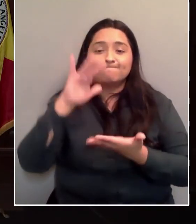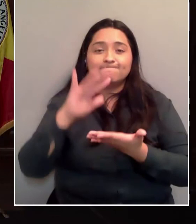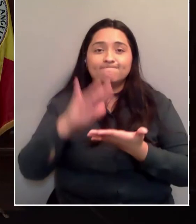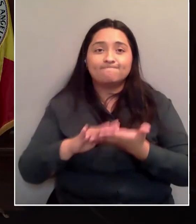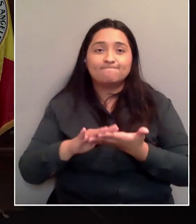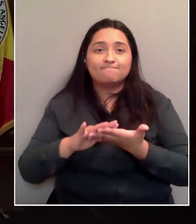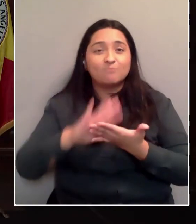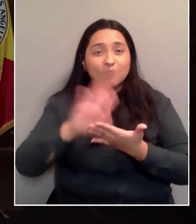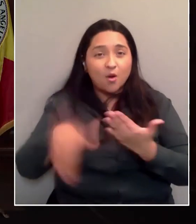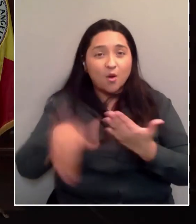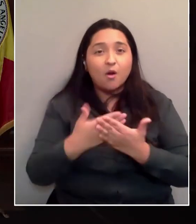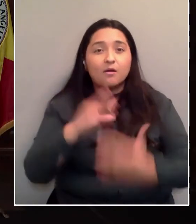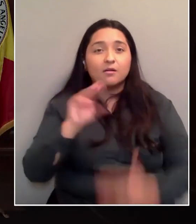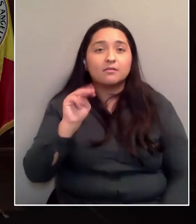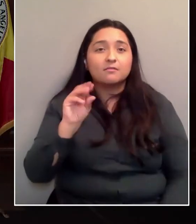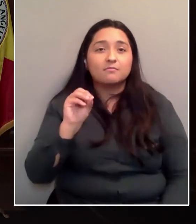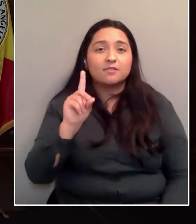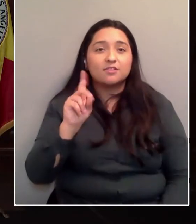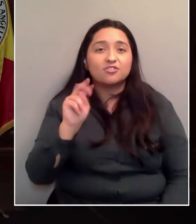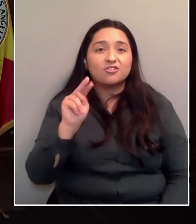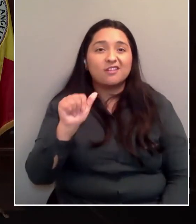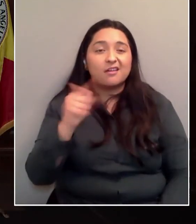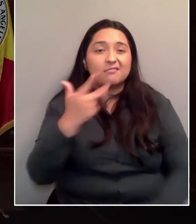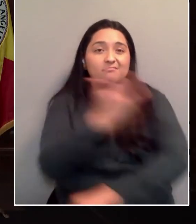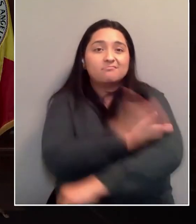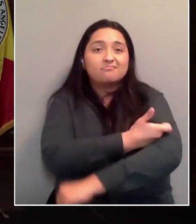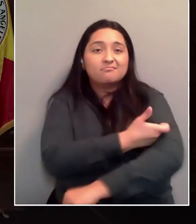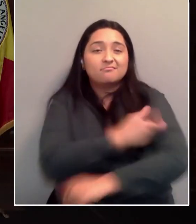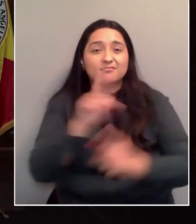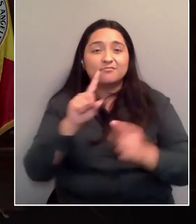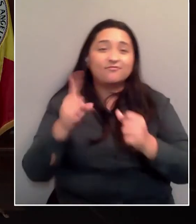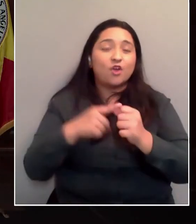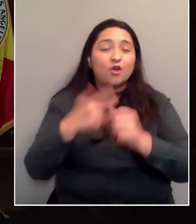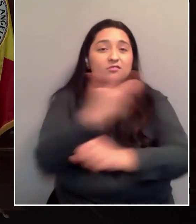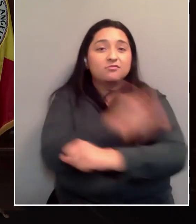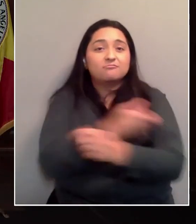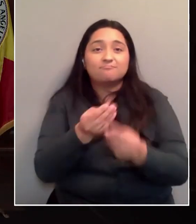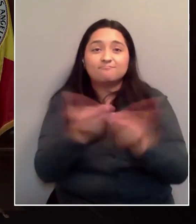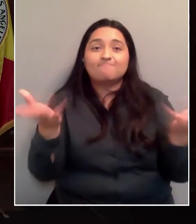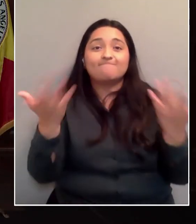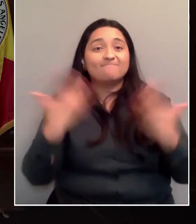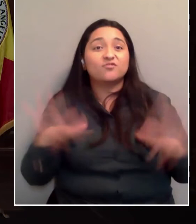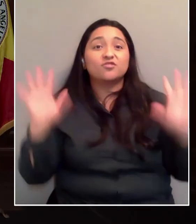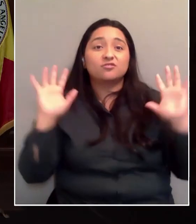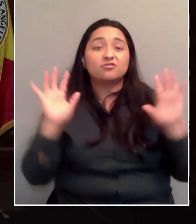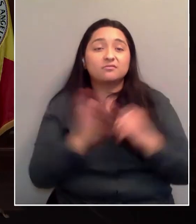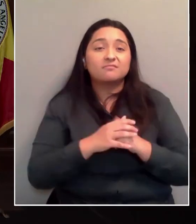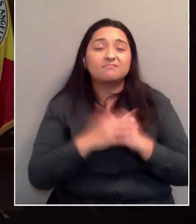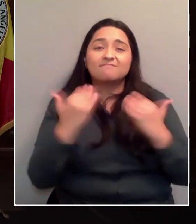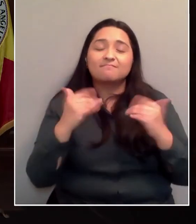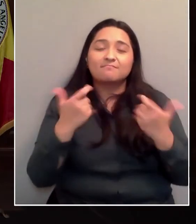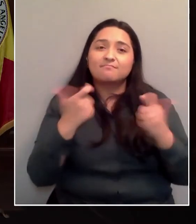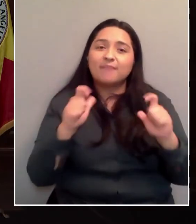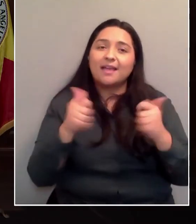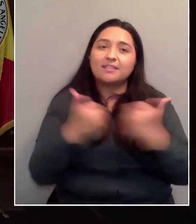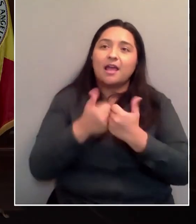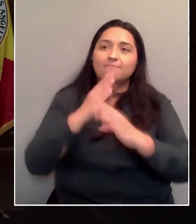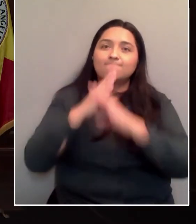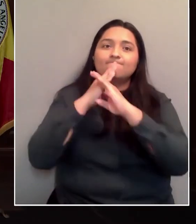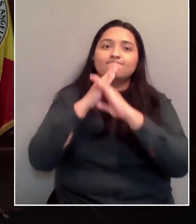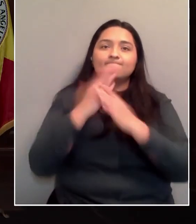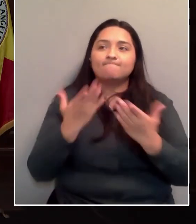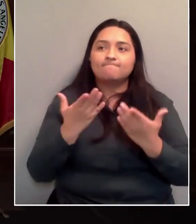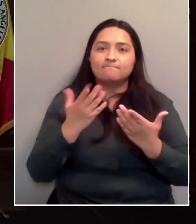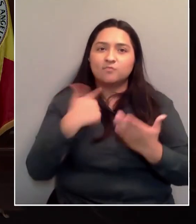dosis. Esto es un gran obstáculo y en nuestro trabajo para vacunar todos los angelinos.